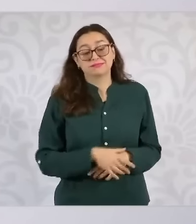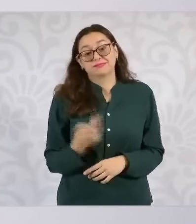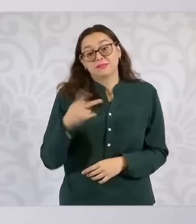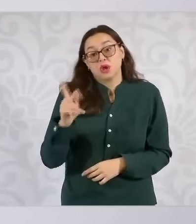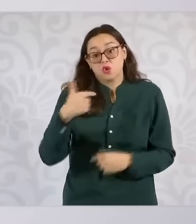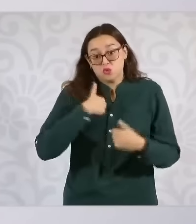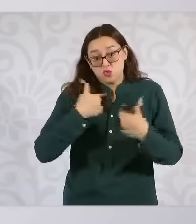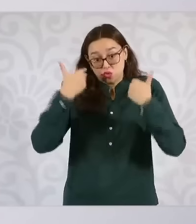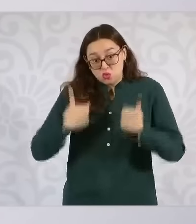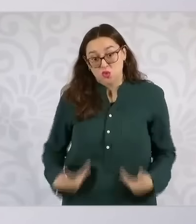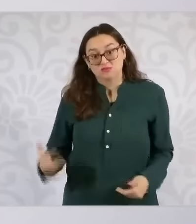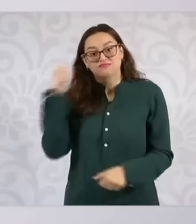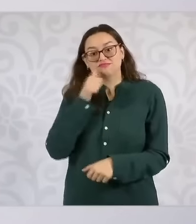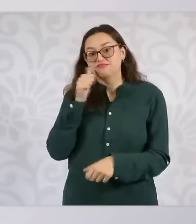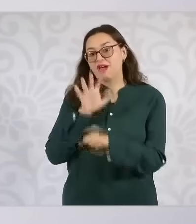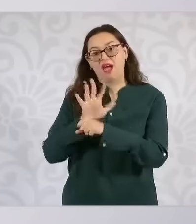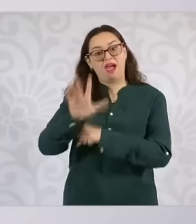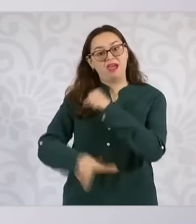Ahora viene